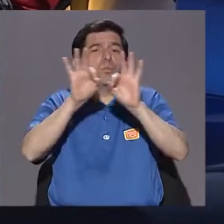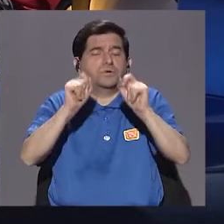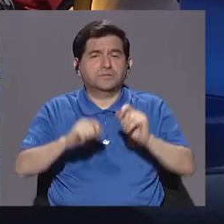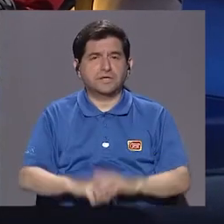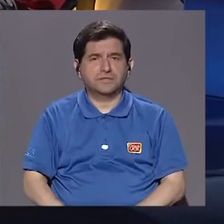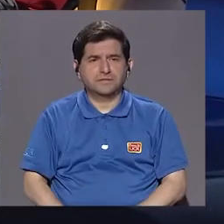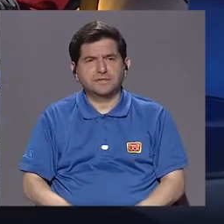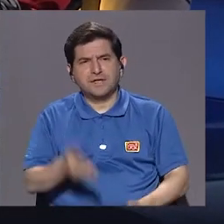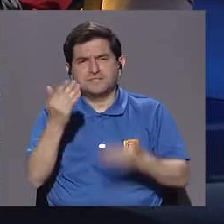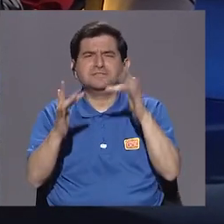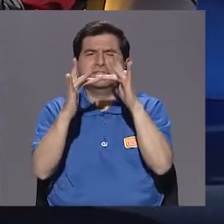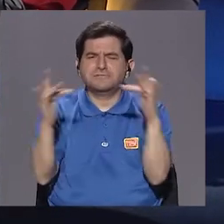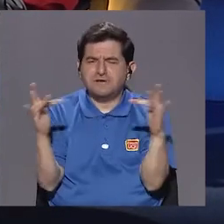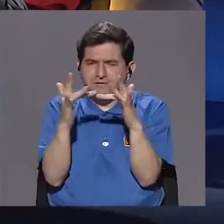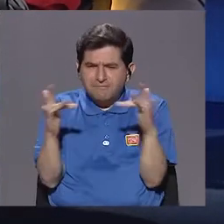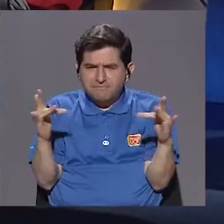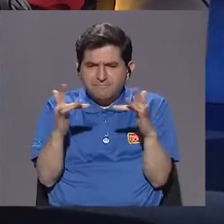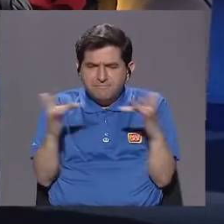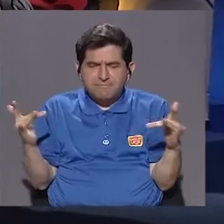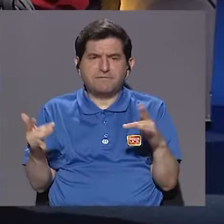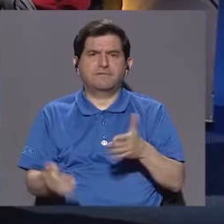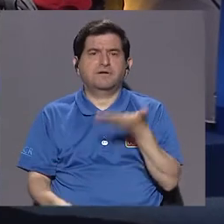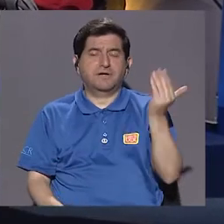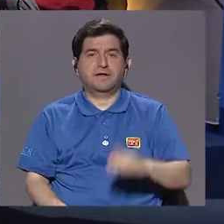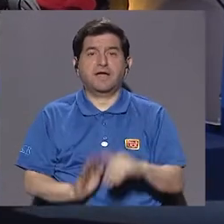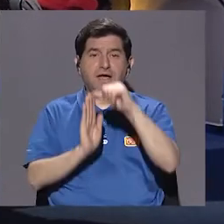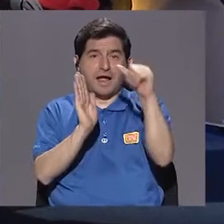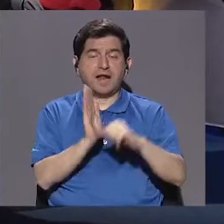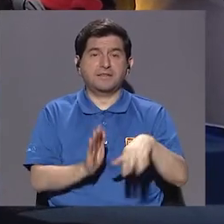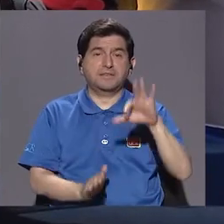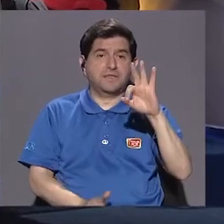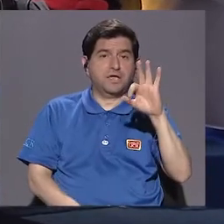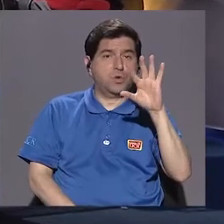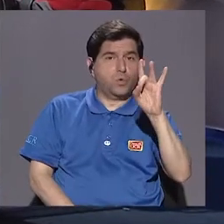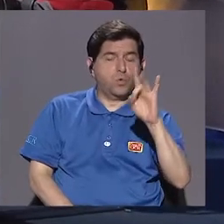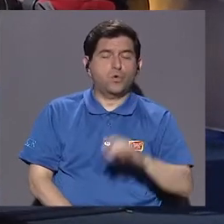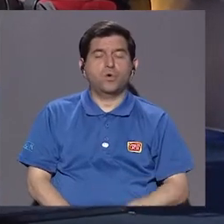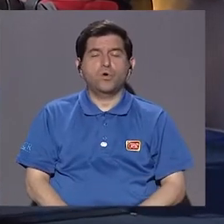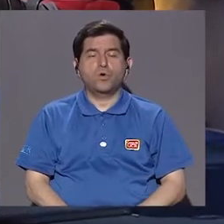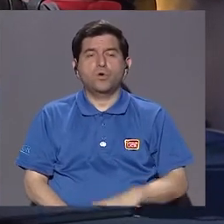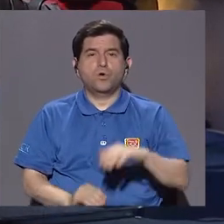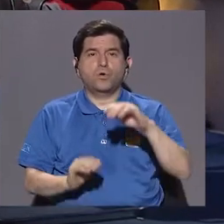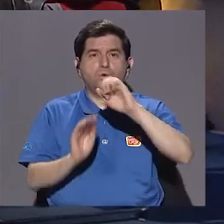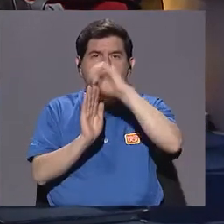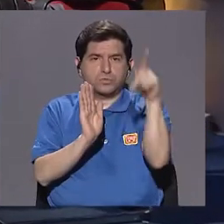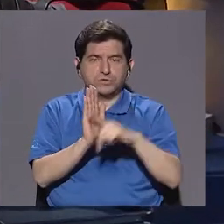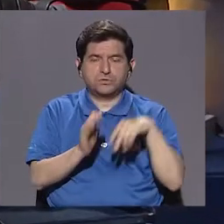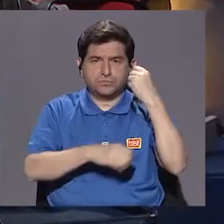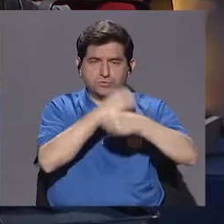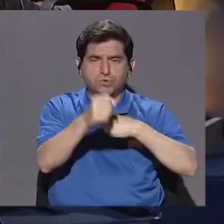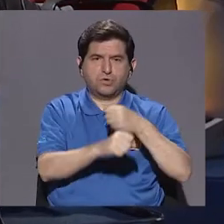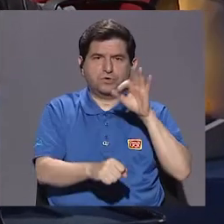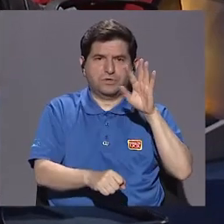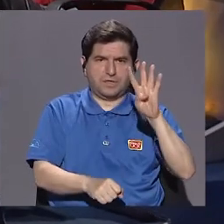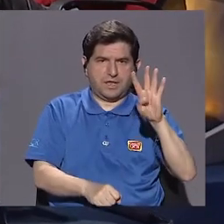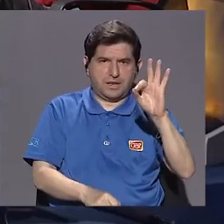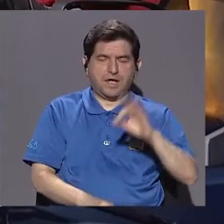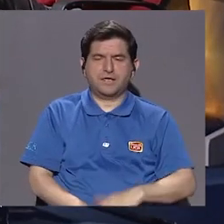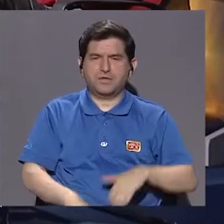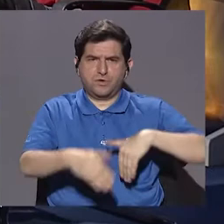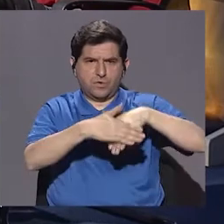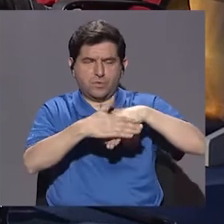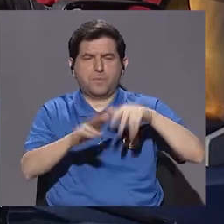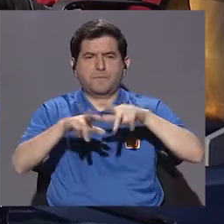aunque hubo digamos vacíos en términos del artículo 98 de la constitución del año 49 que impidió la